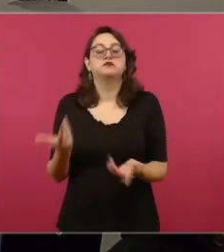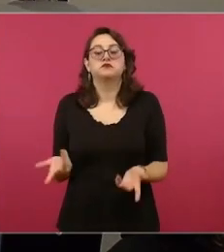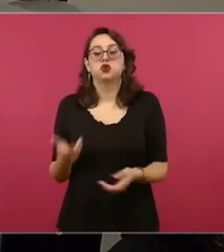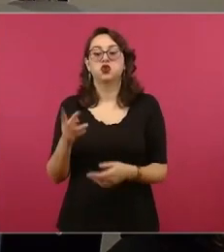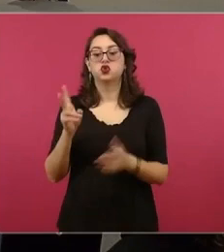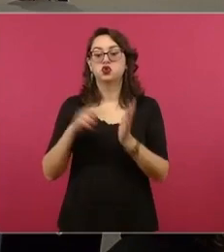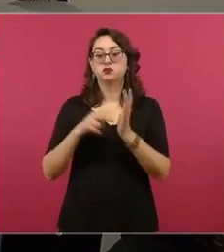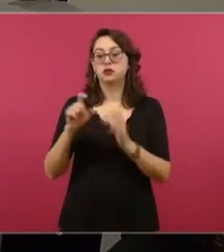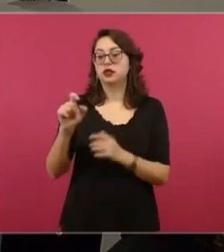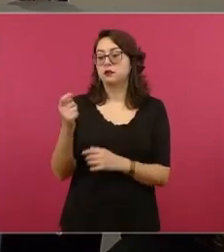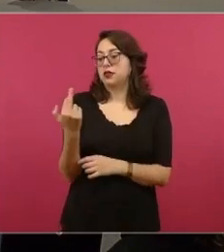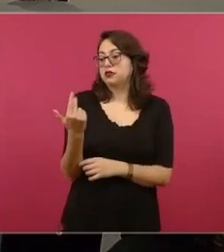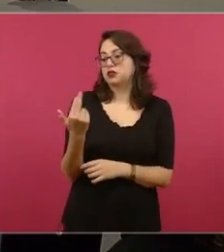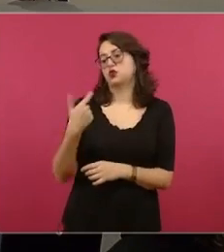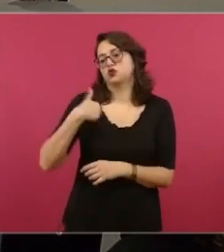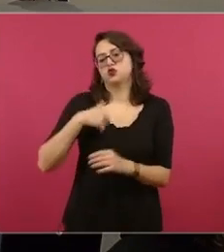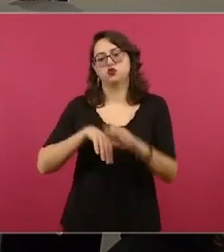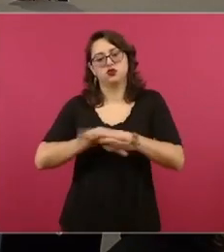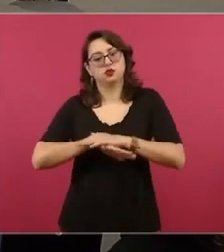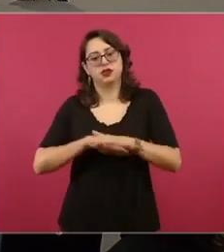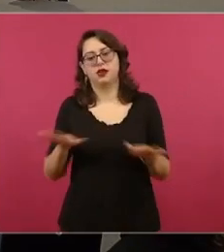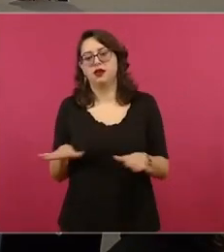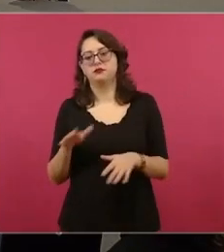yo voy a estar en Palenque,